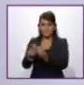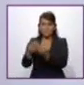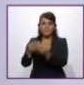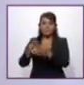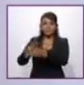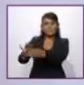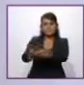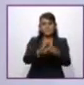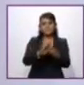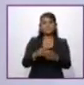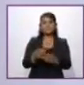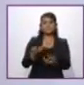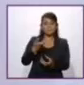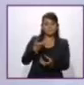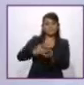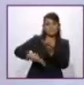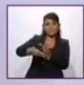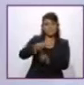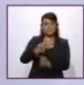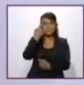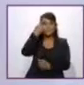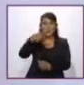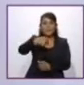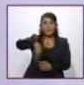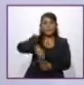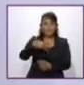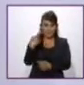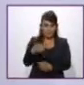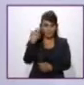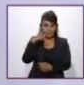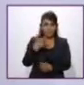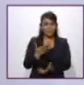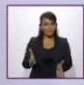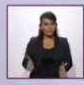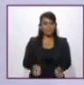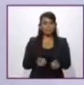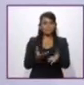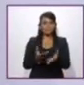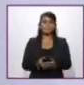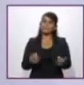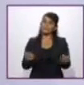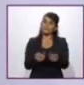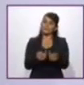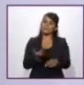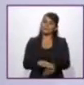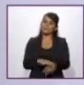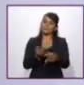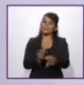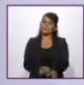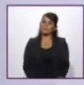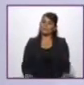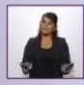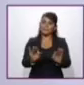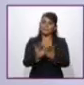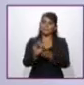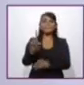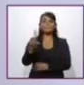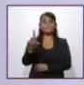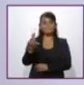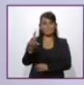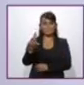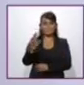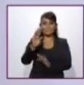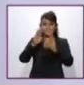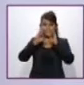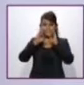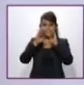dar trabajo con empresas locales. Y el agua es algo que también tenemos que enfocarnos